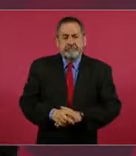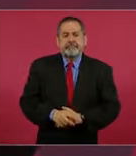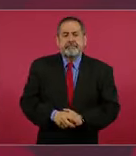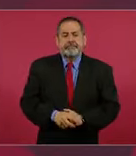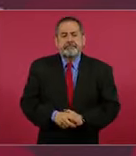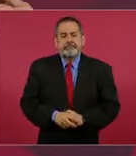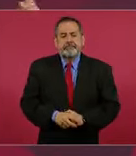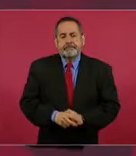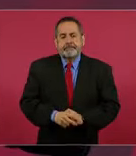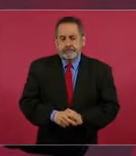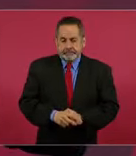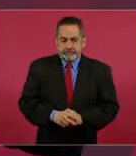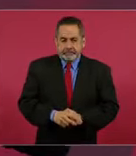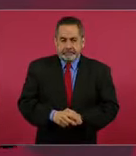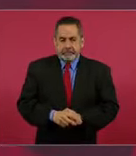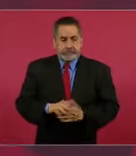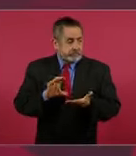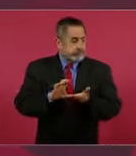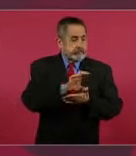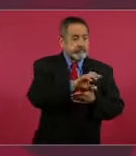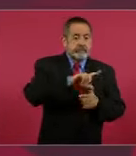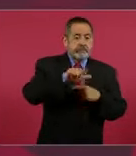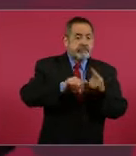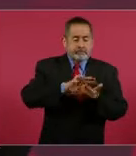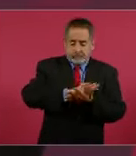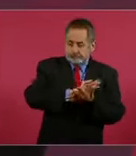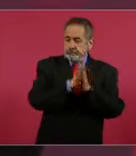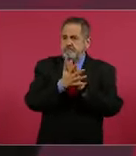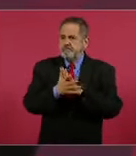Y es para convertirlo en un parque